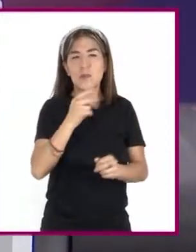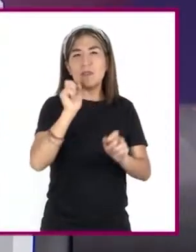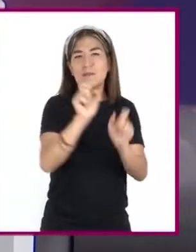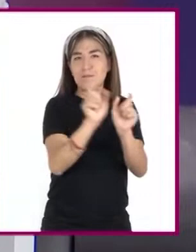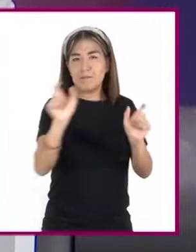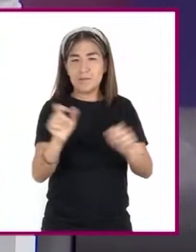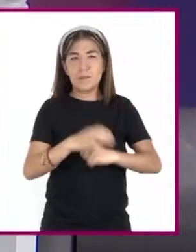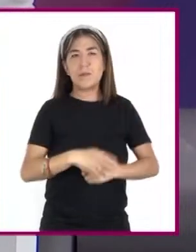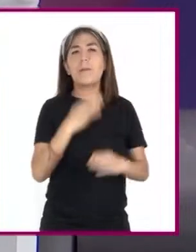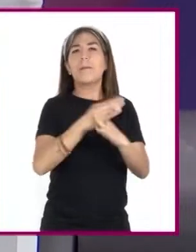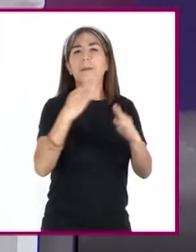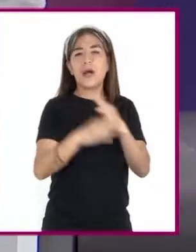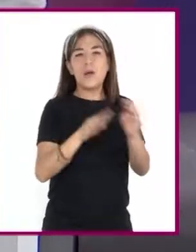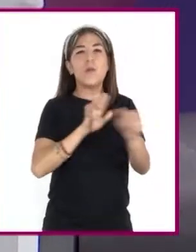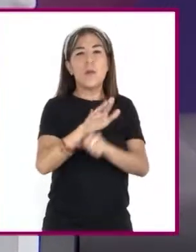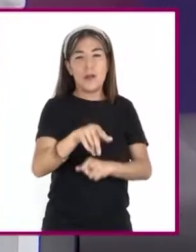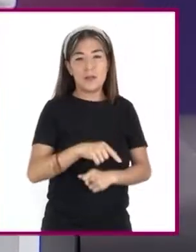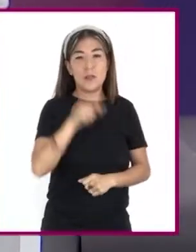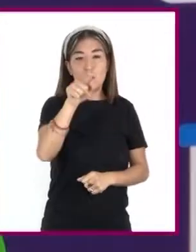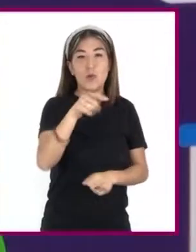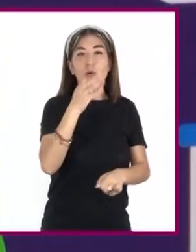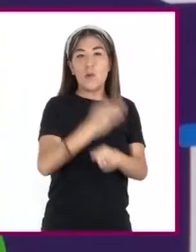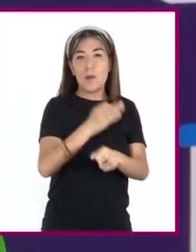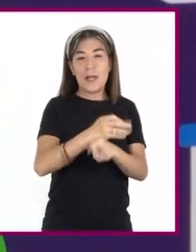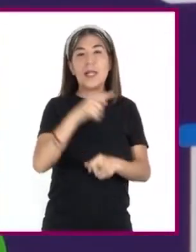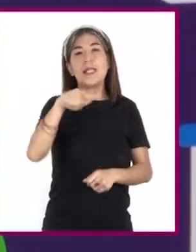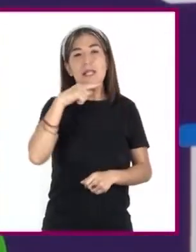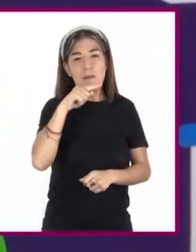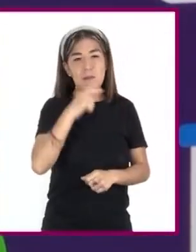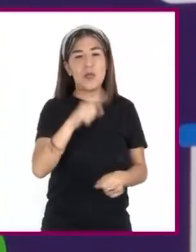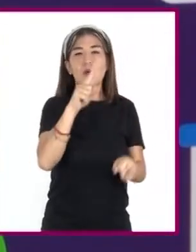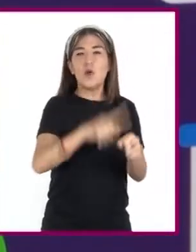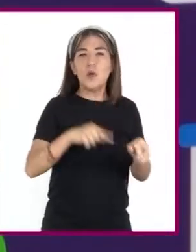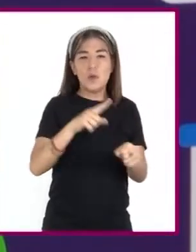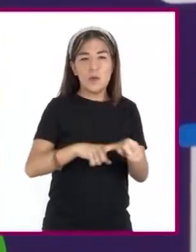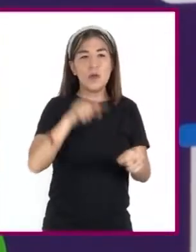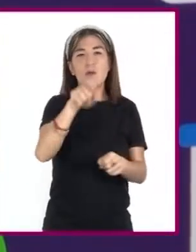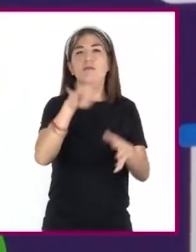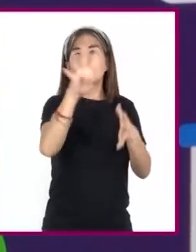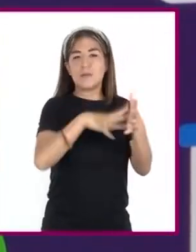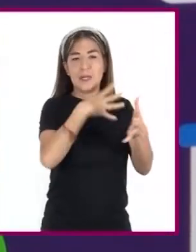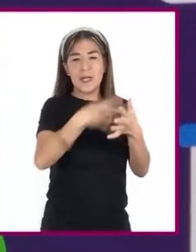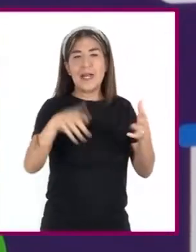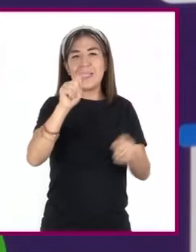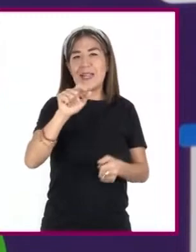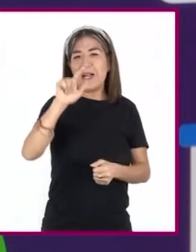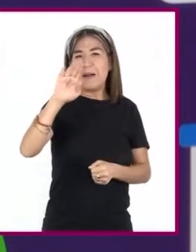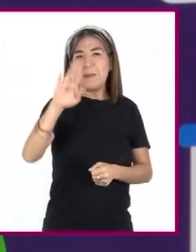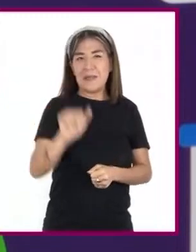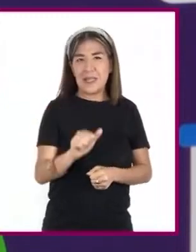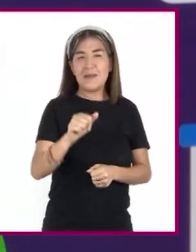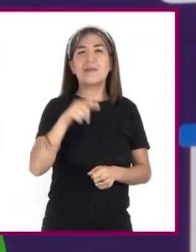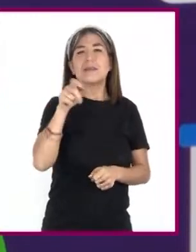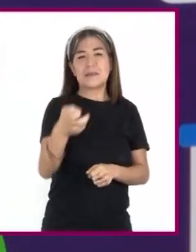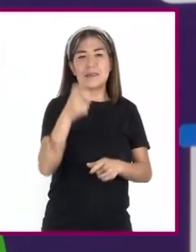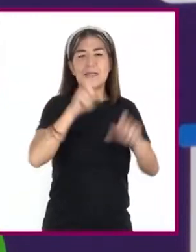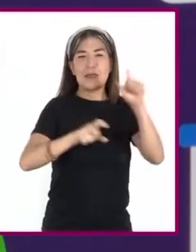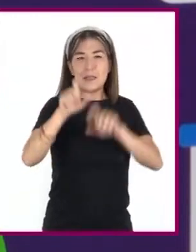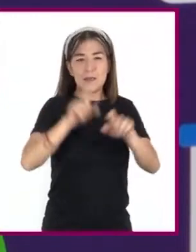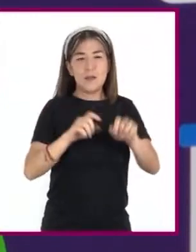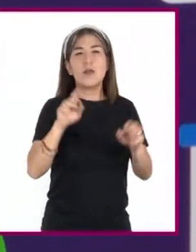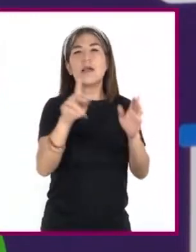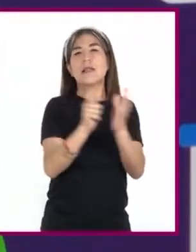Materiales a utilizar. Tengan listos su lápiz, colores, tabla periódica de los elementos químicos y libreta de